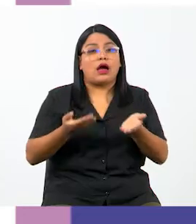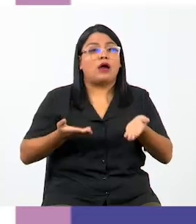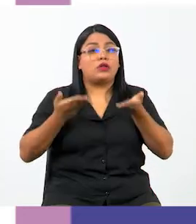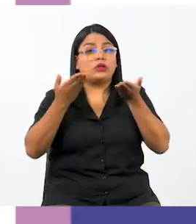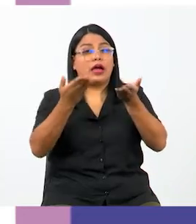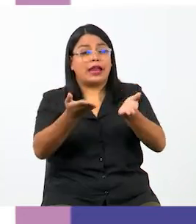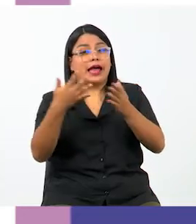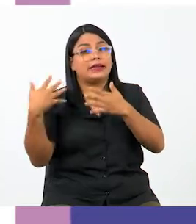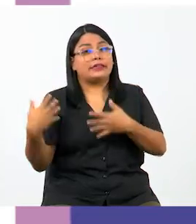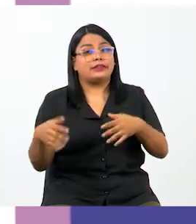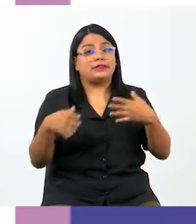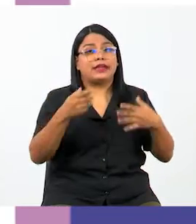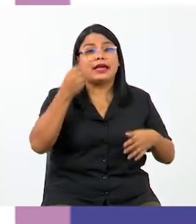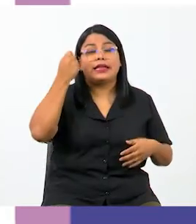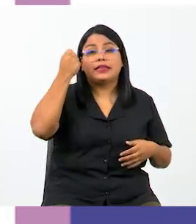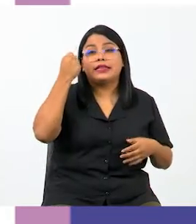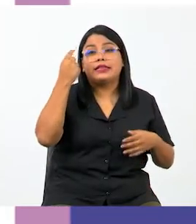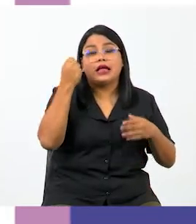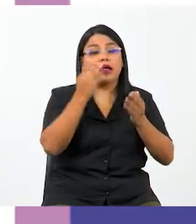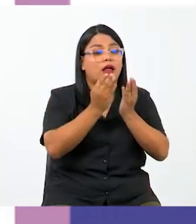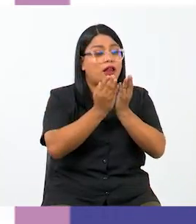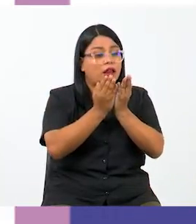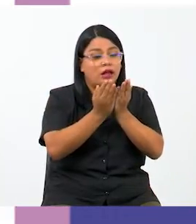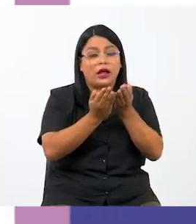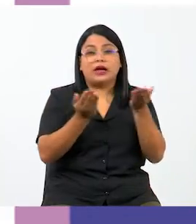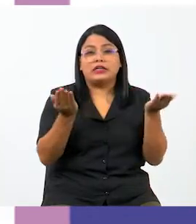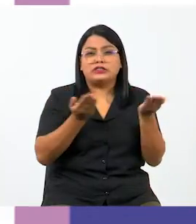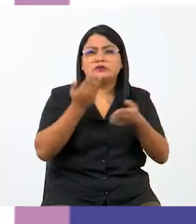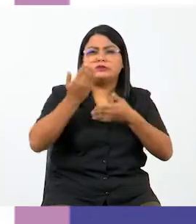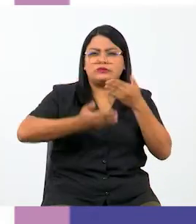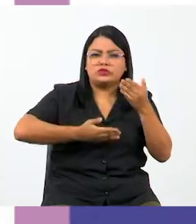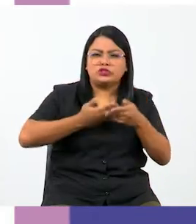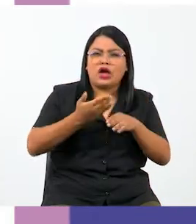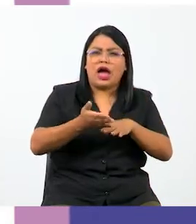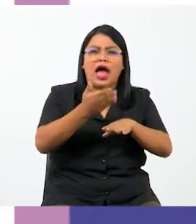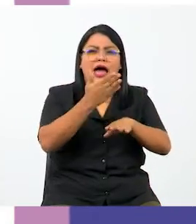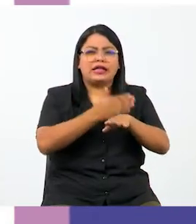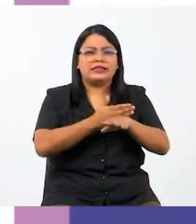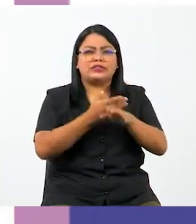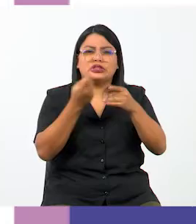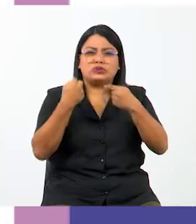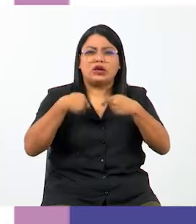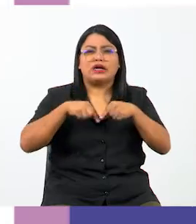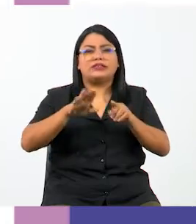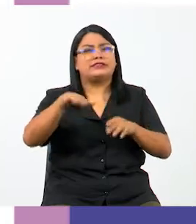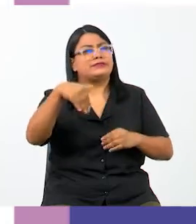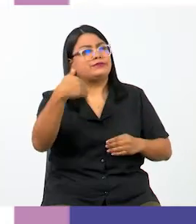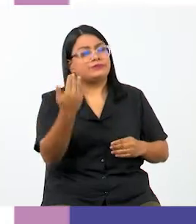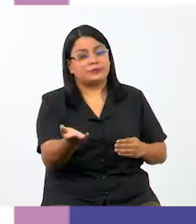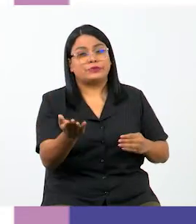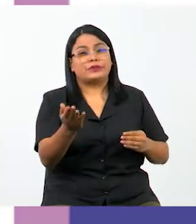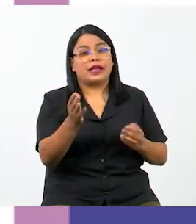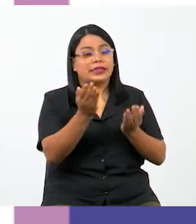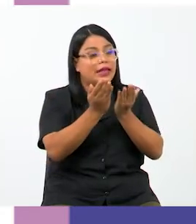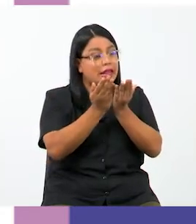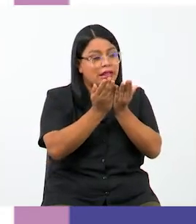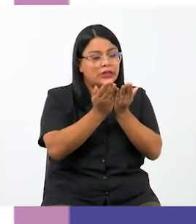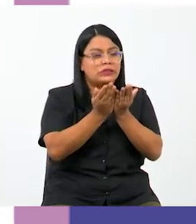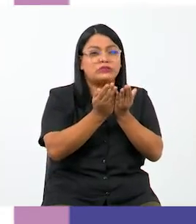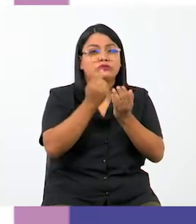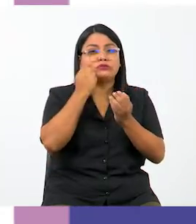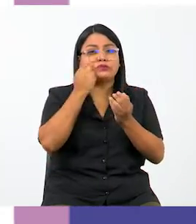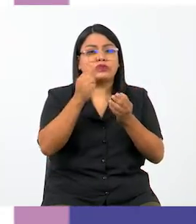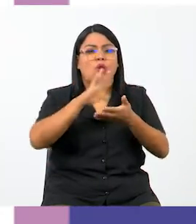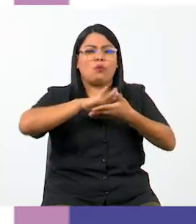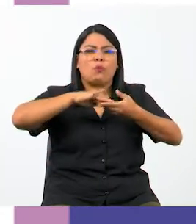lectora, efectuando los pasos de antes, durante y después de la lectura, introduciendo los cuentos de manera